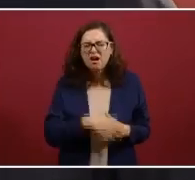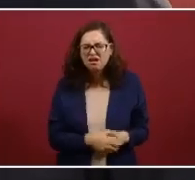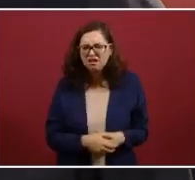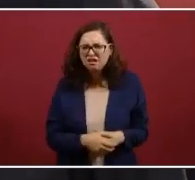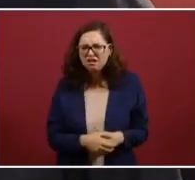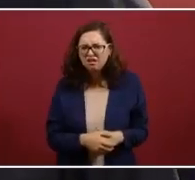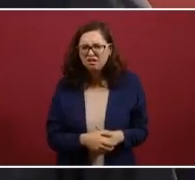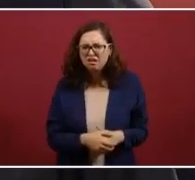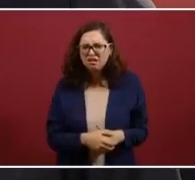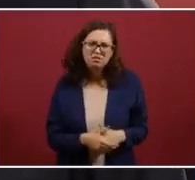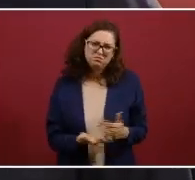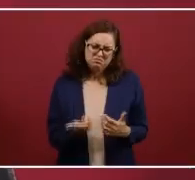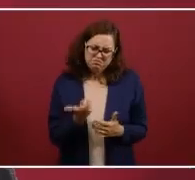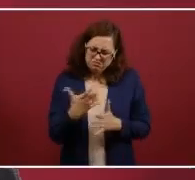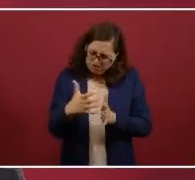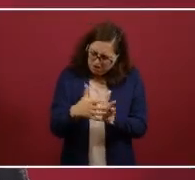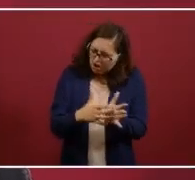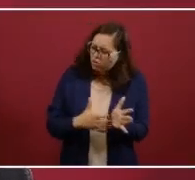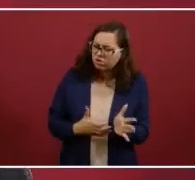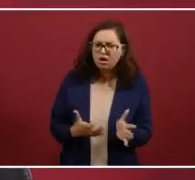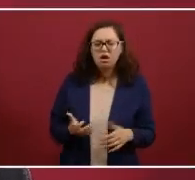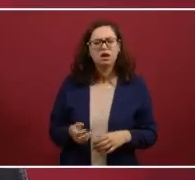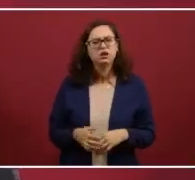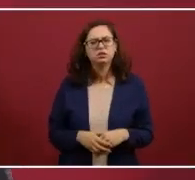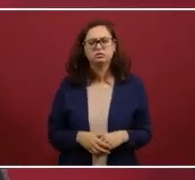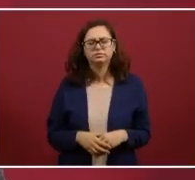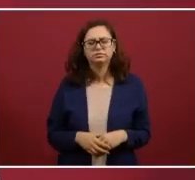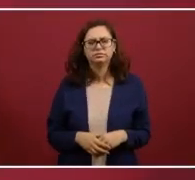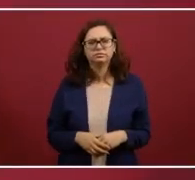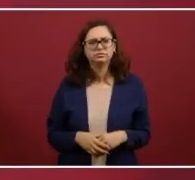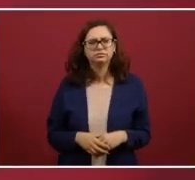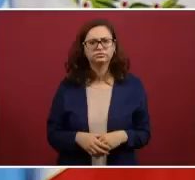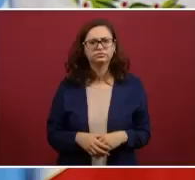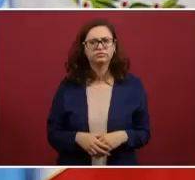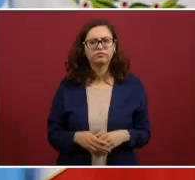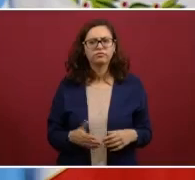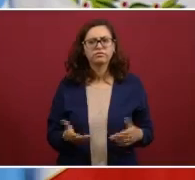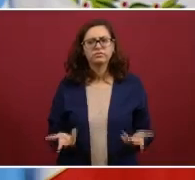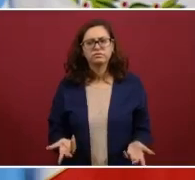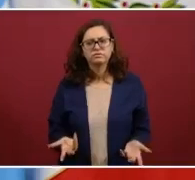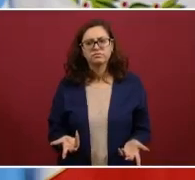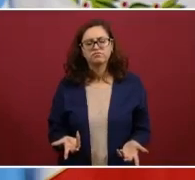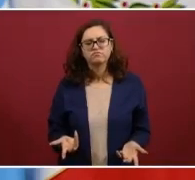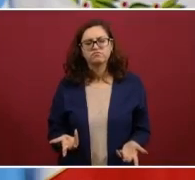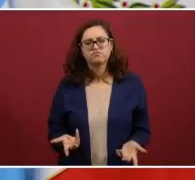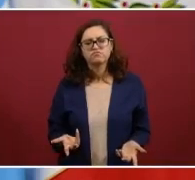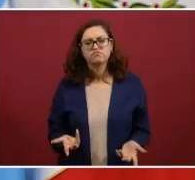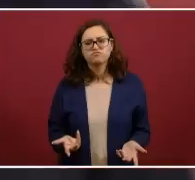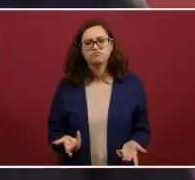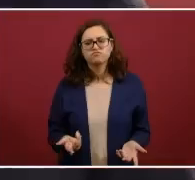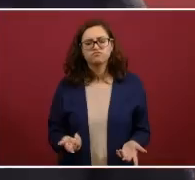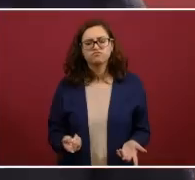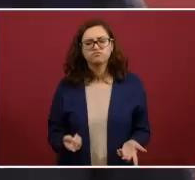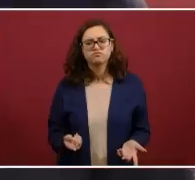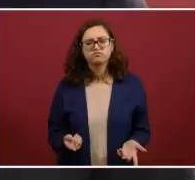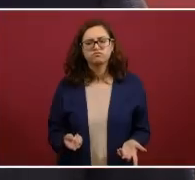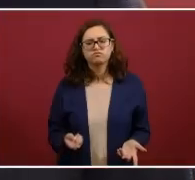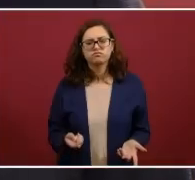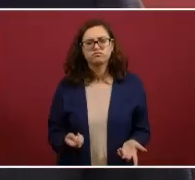y ahorrar. Yo les decía, se pone la medida